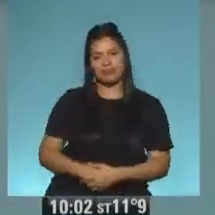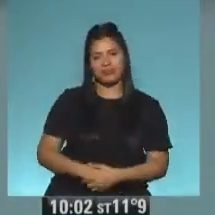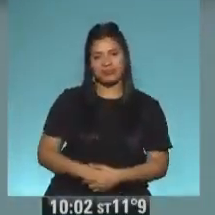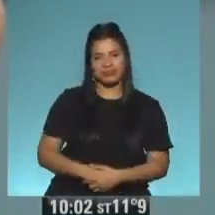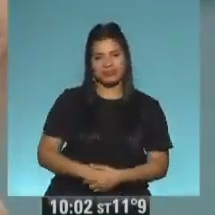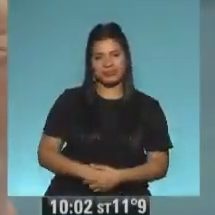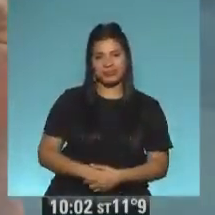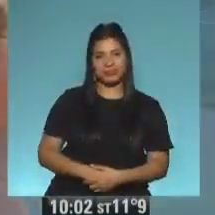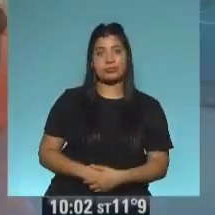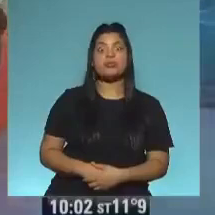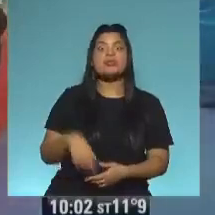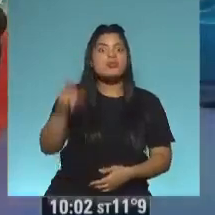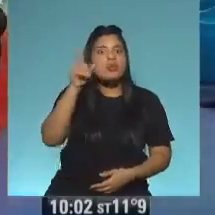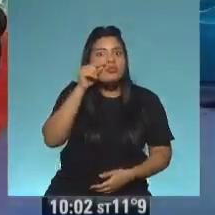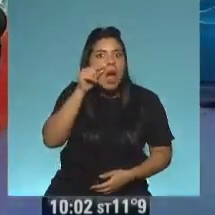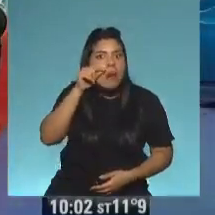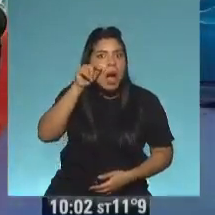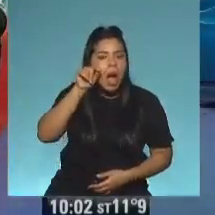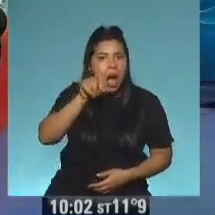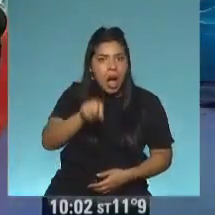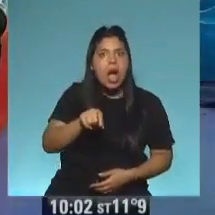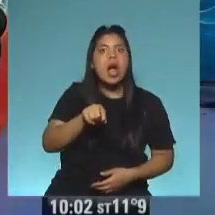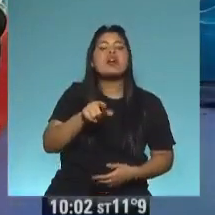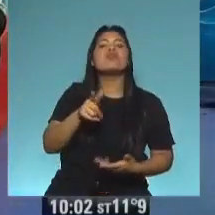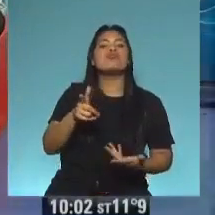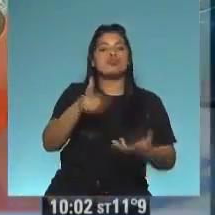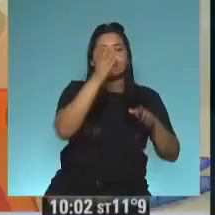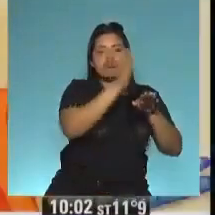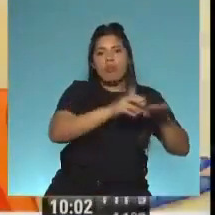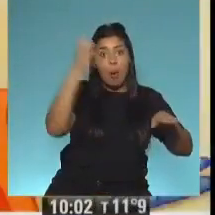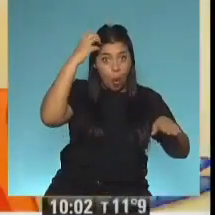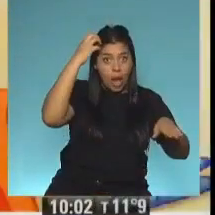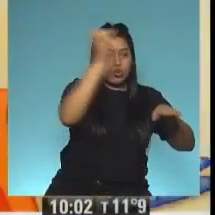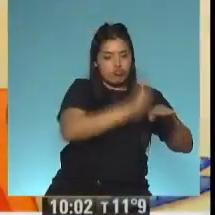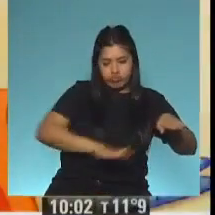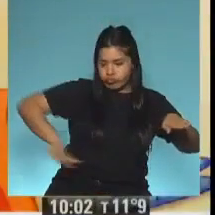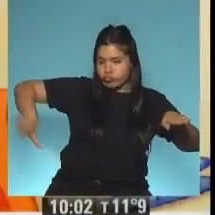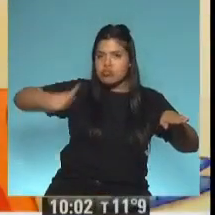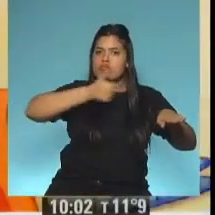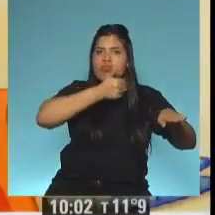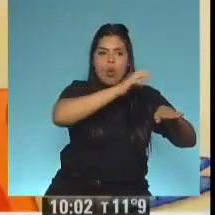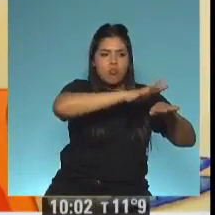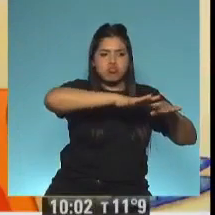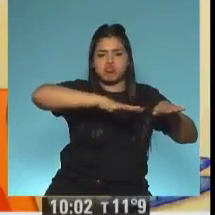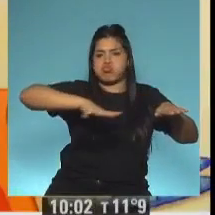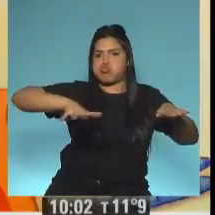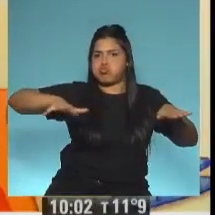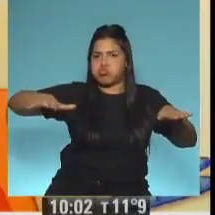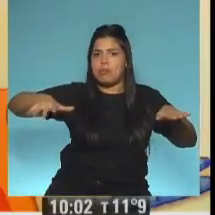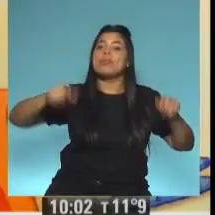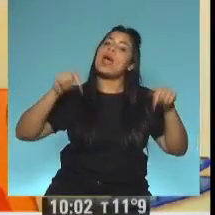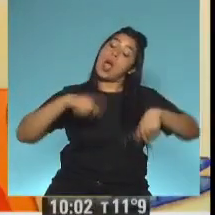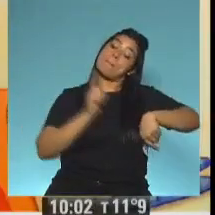Entonces, el papá de Pino preparó una bañera llena de agua. «Es la hora del baño», dijo.